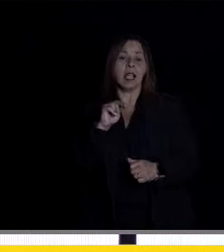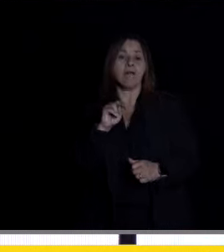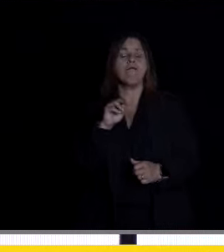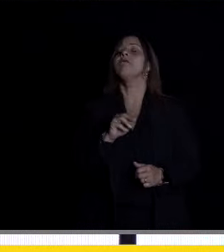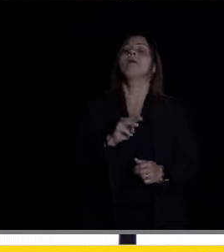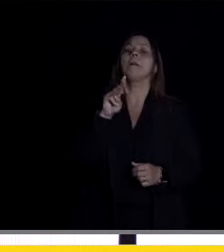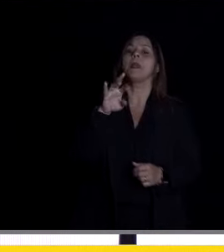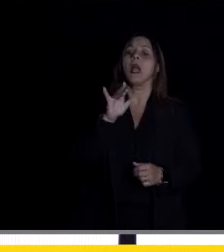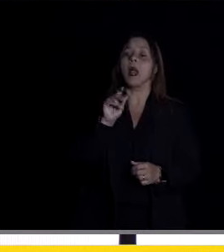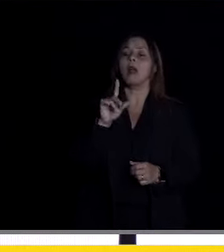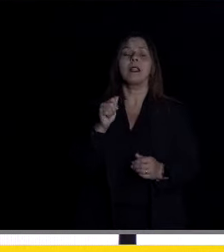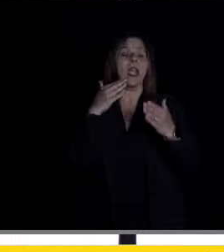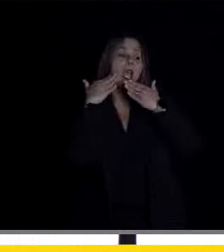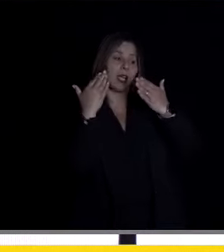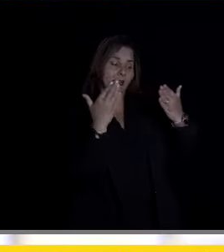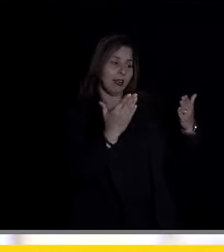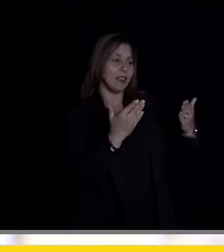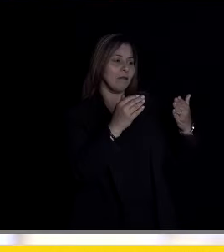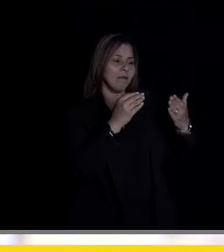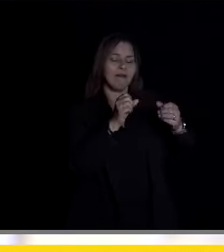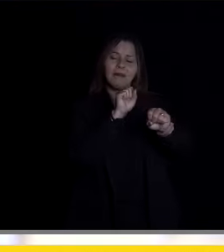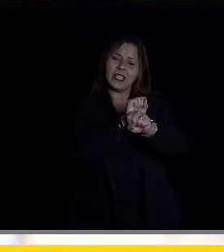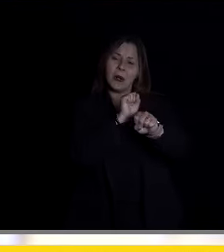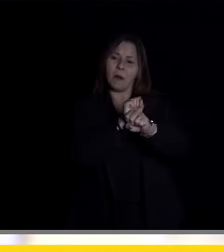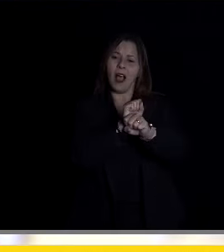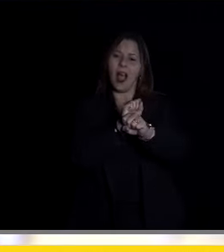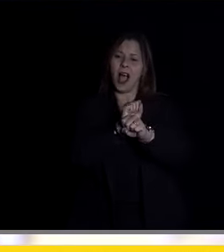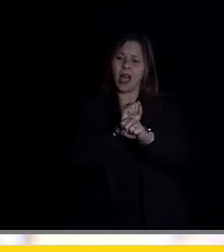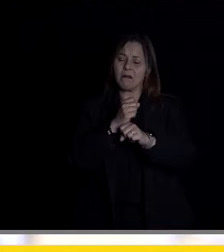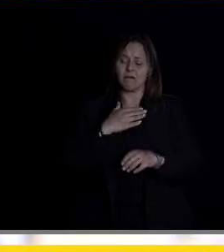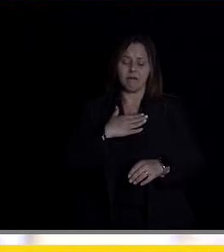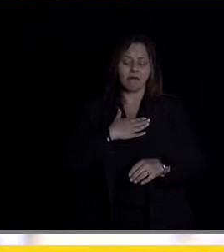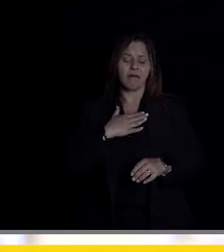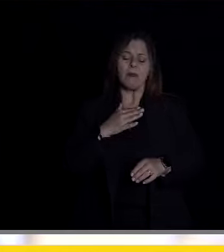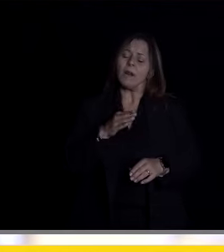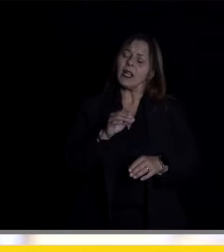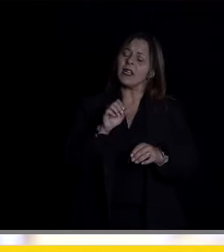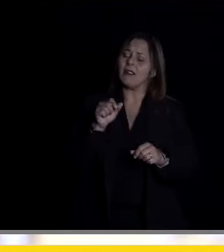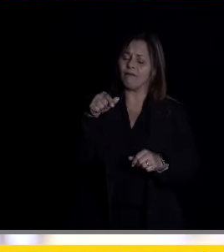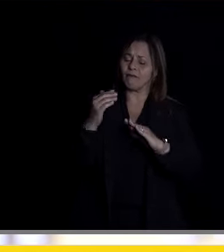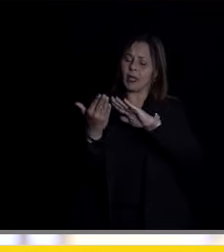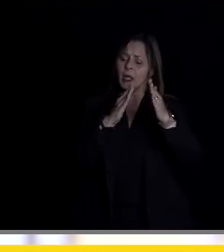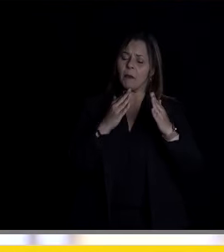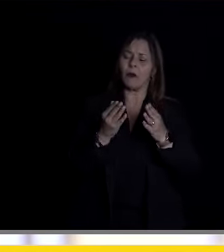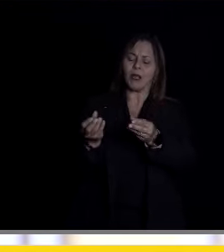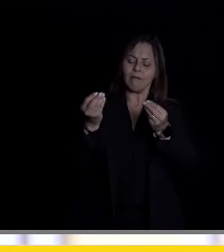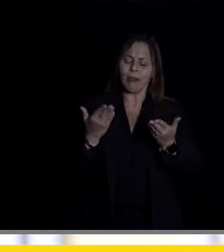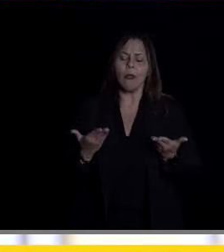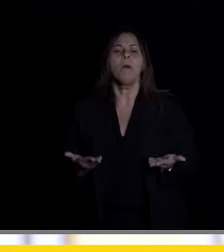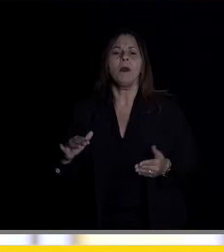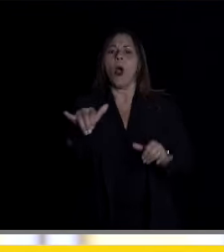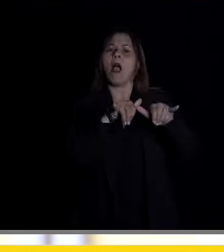Torres, y agradecerle la oportunidad de trabajar por esta ciudad que tanto me ha dado. De igual